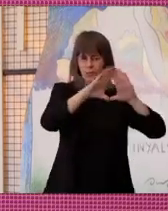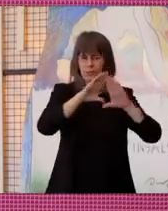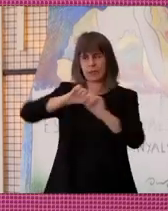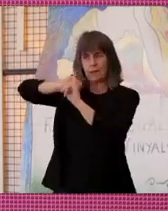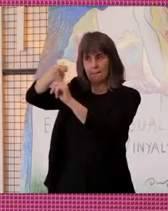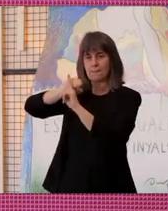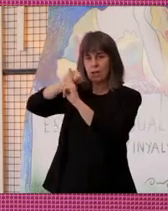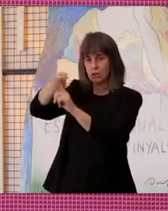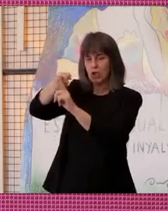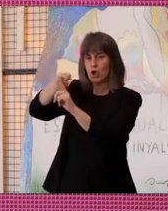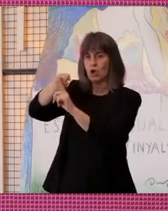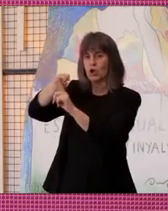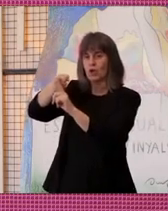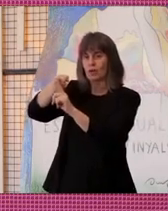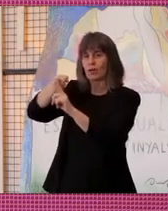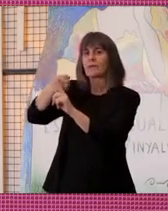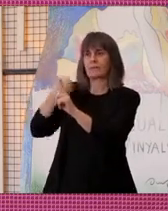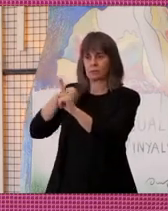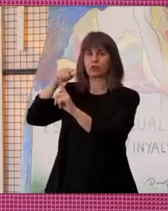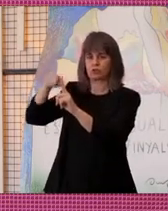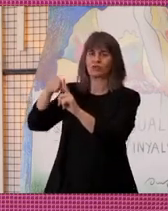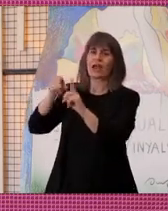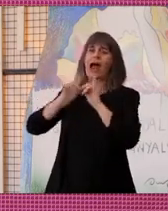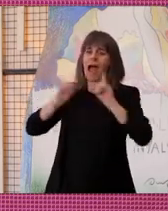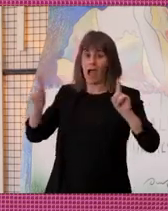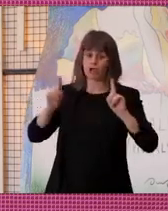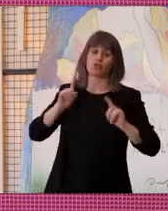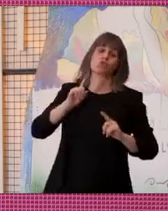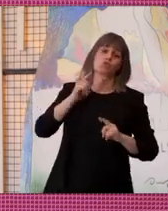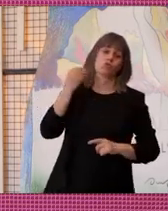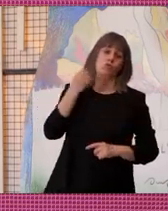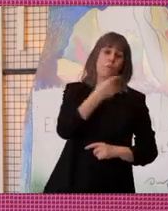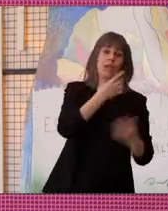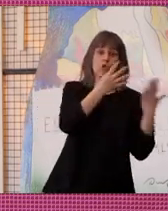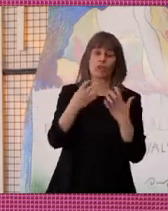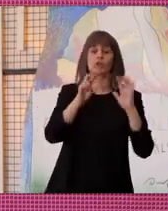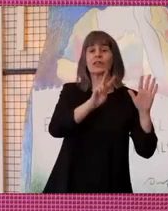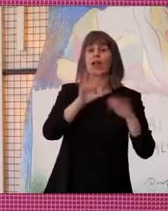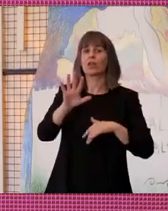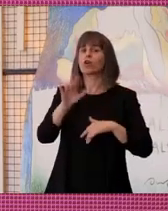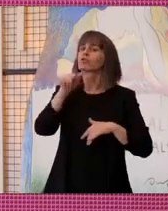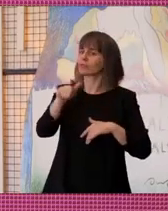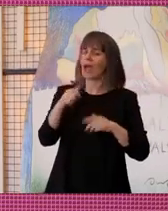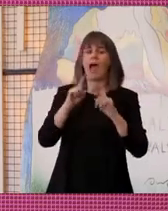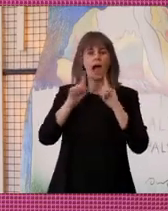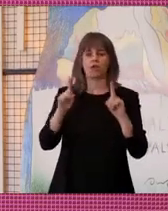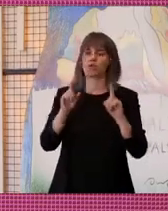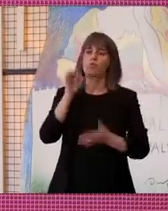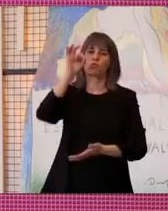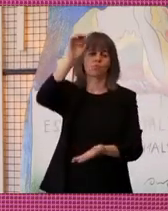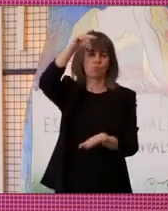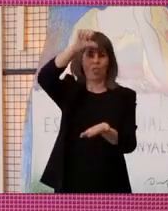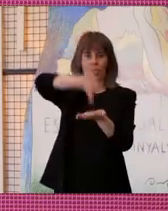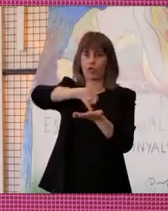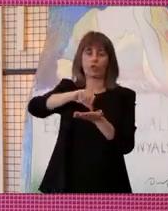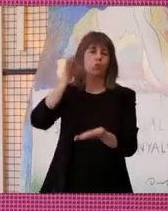el año 75 era el año de la y Marco toda una decena de años del